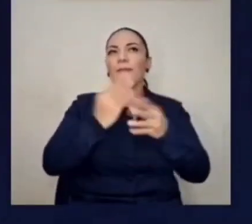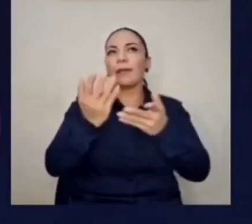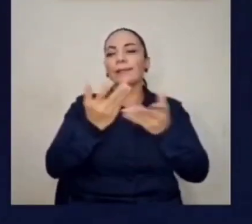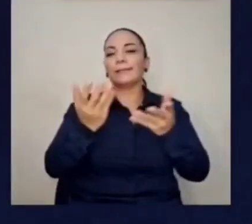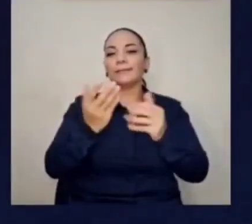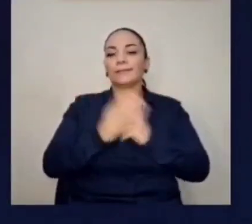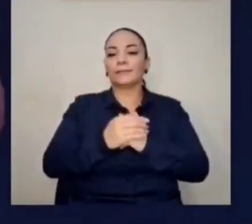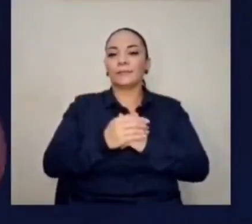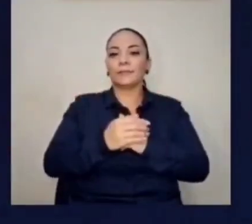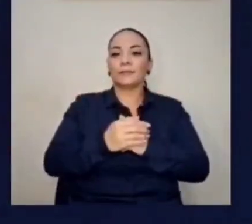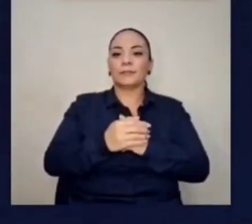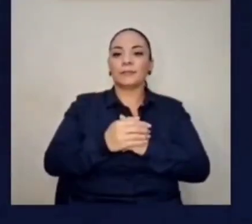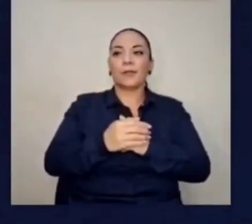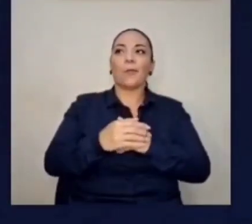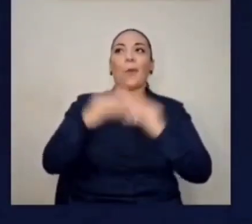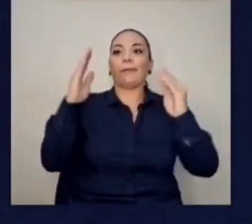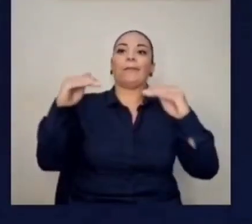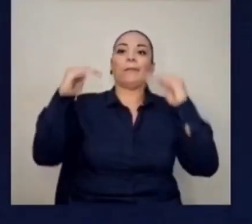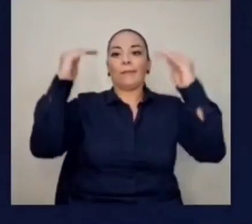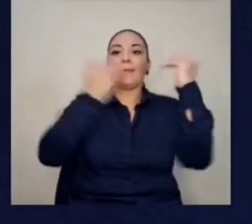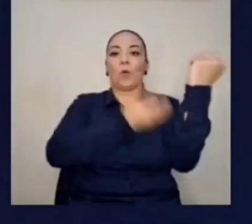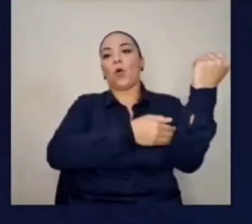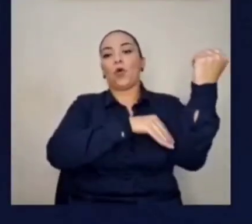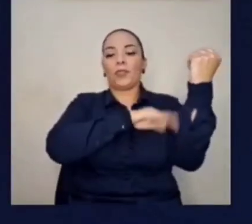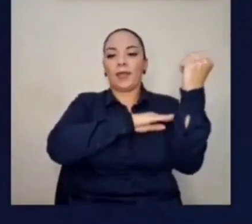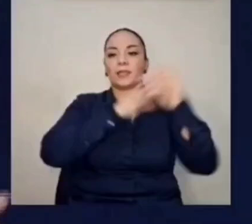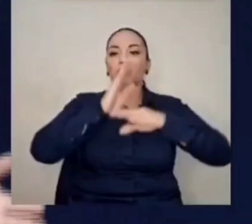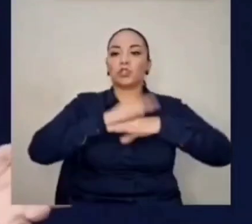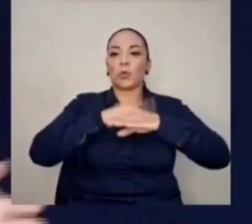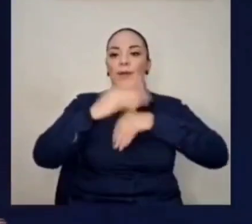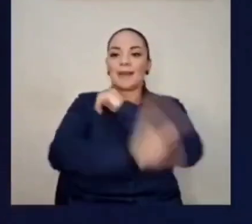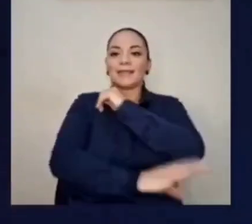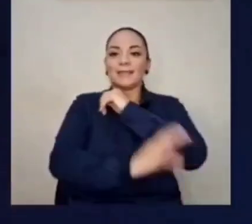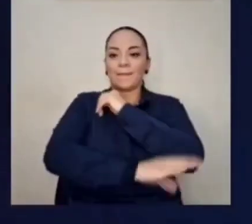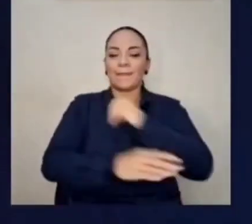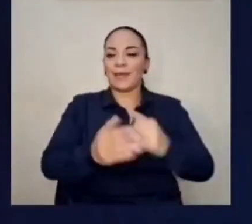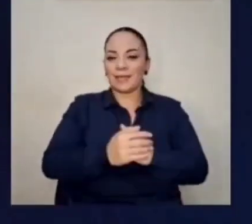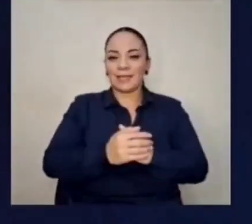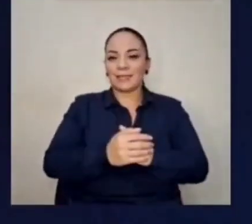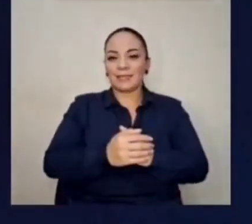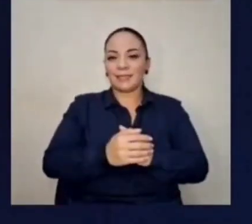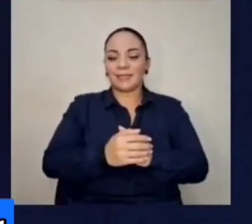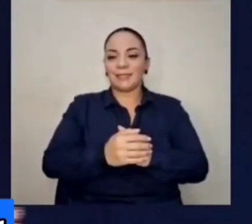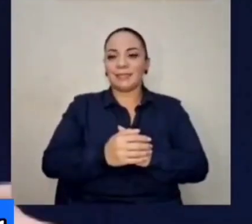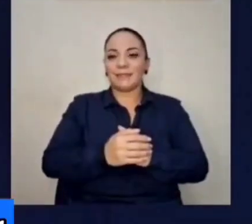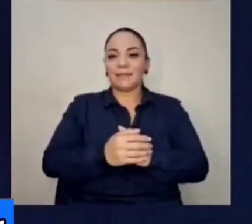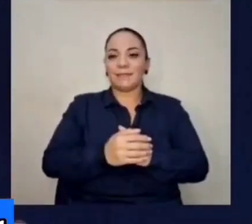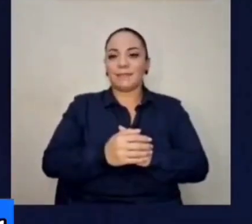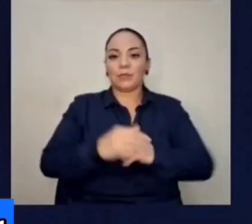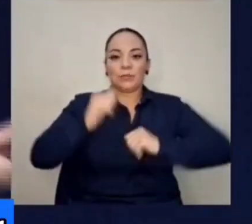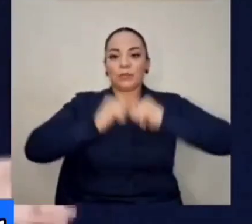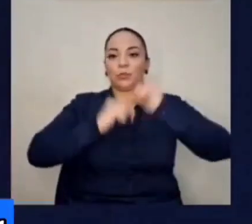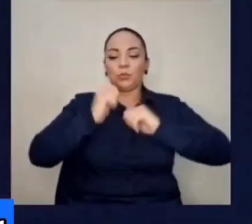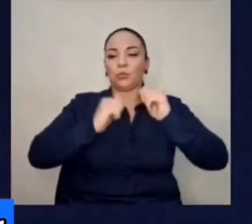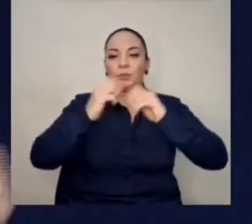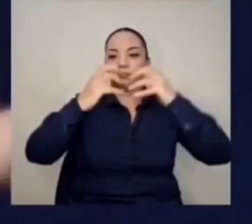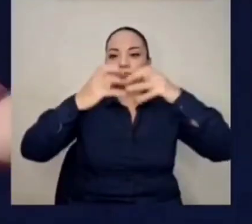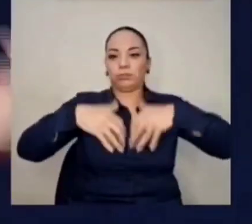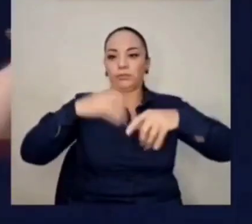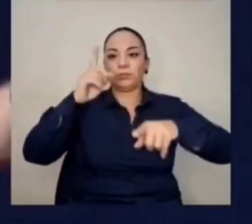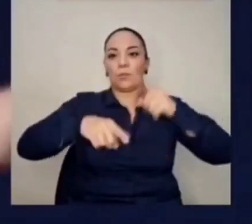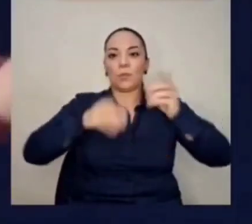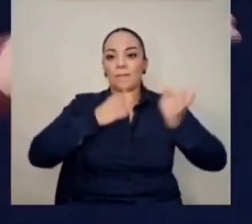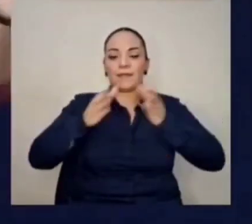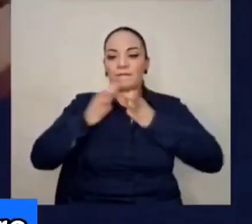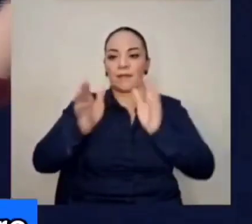de suprapoder sobre las penas, el cual pues bota toda la estructura. No se puede planificar si